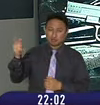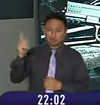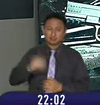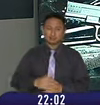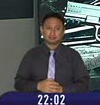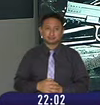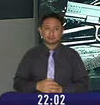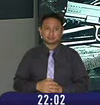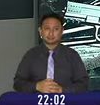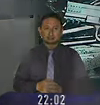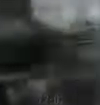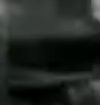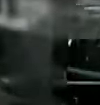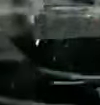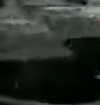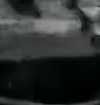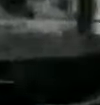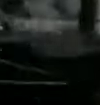asistencia